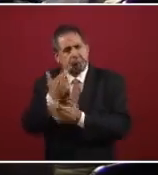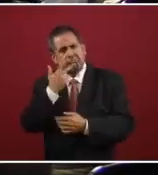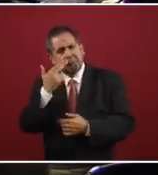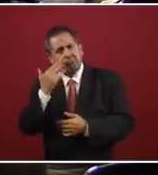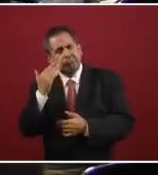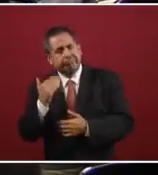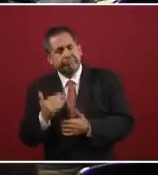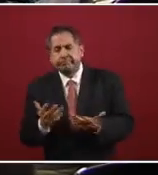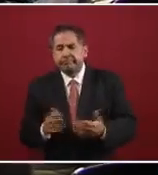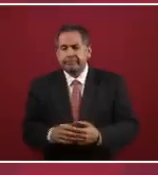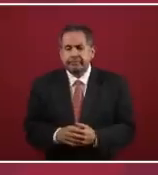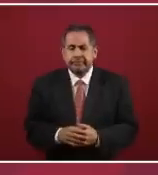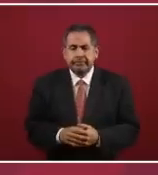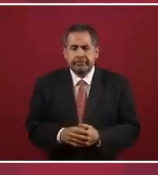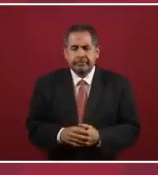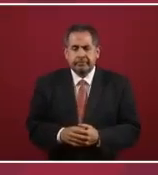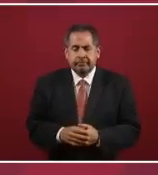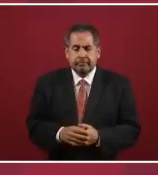país